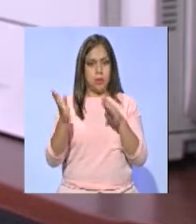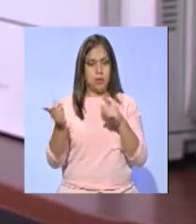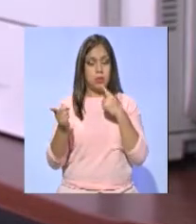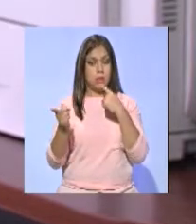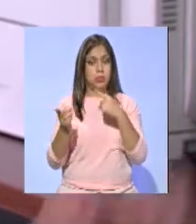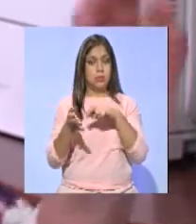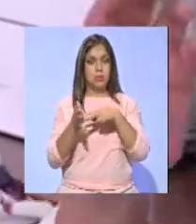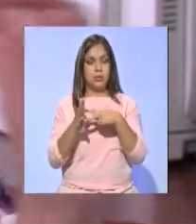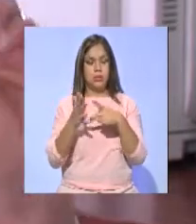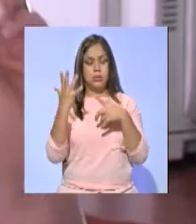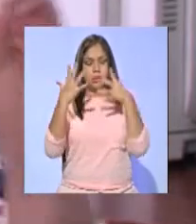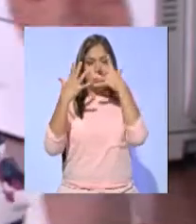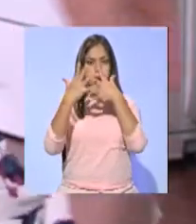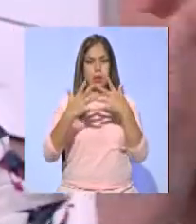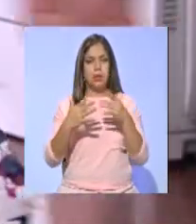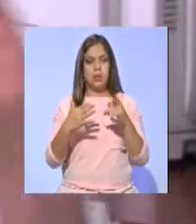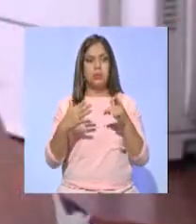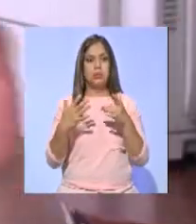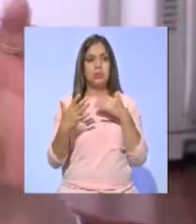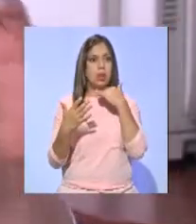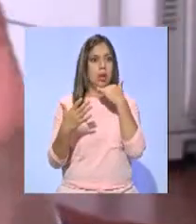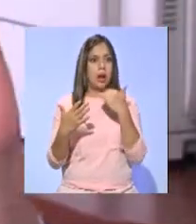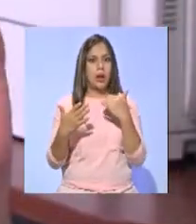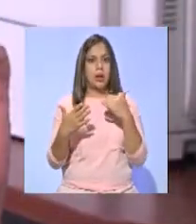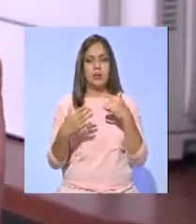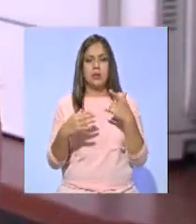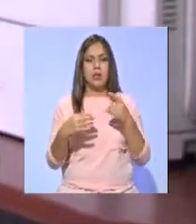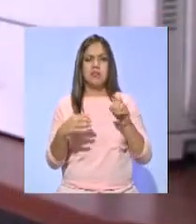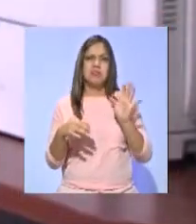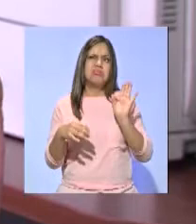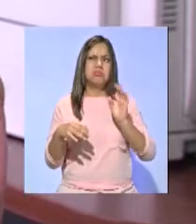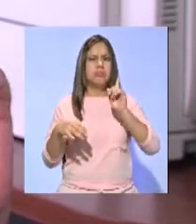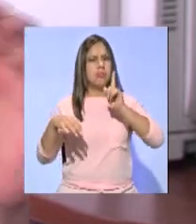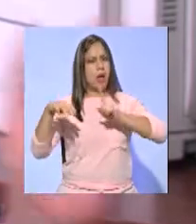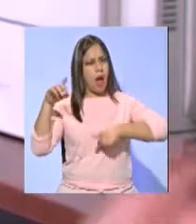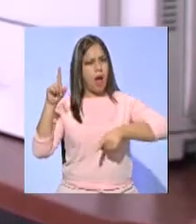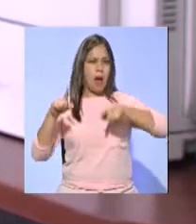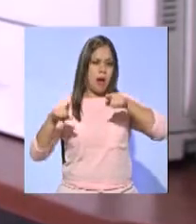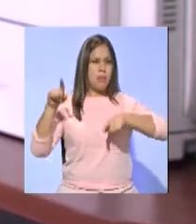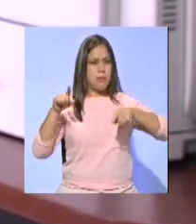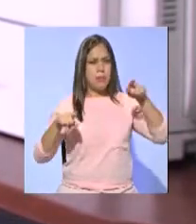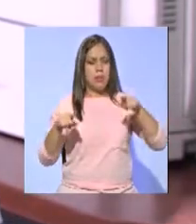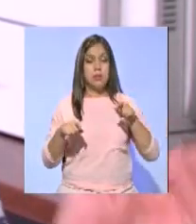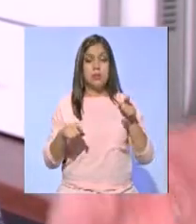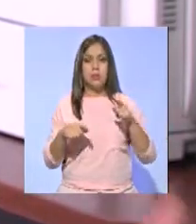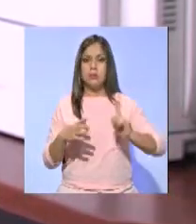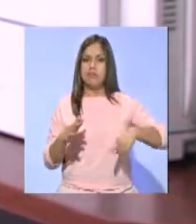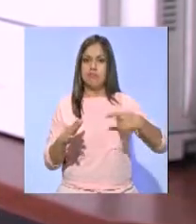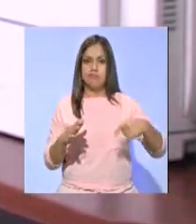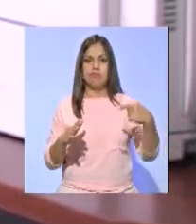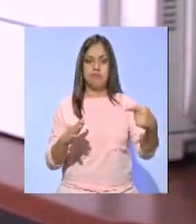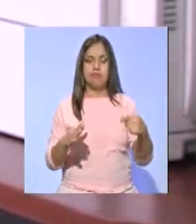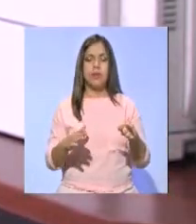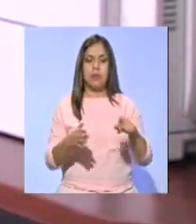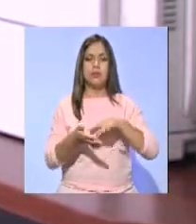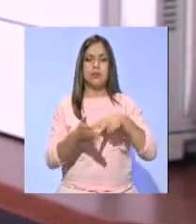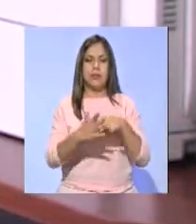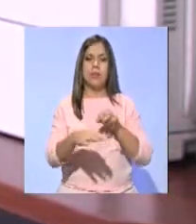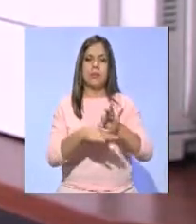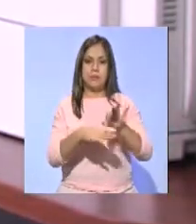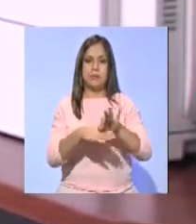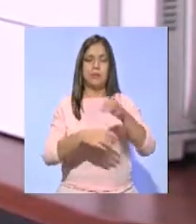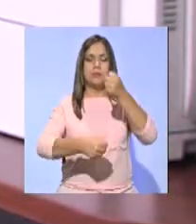veces confunde. Pueden ser situaciones esporádicas, pero la temporalidad para que se considere un acoso